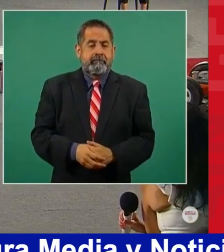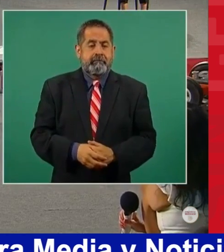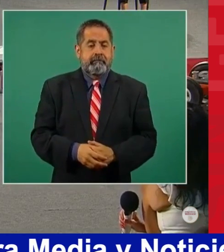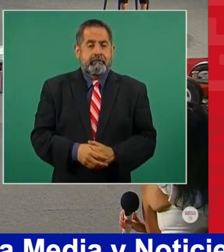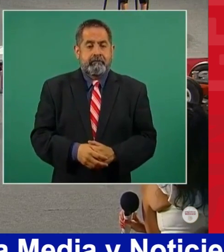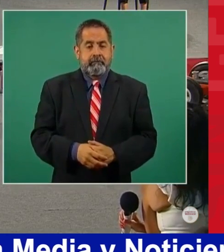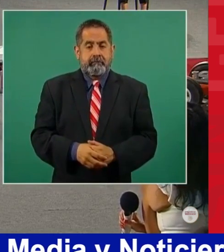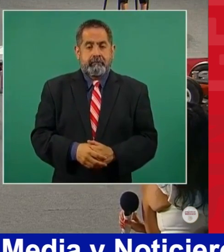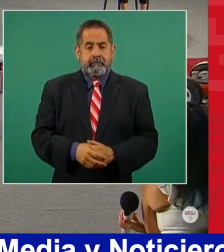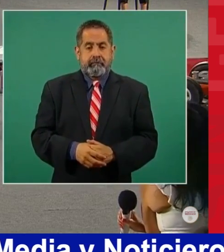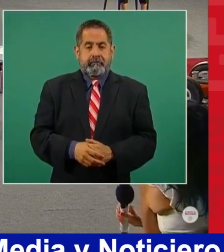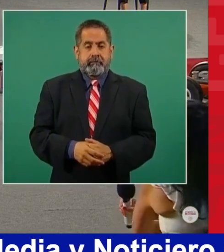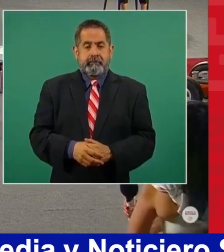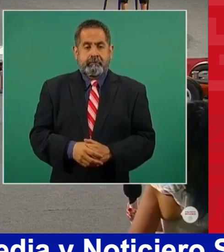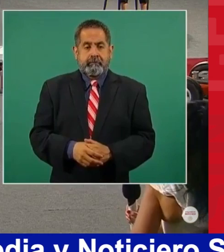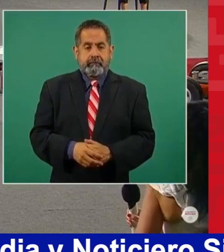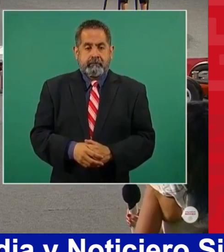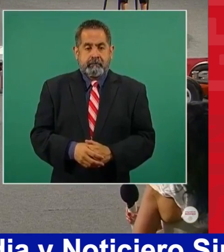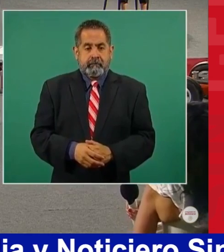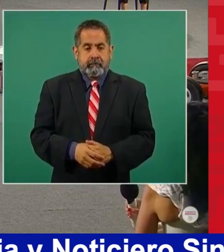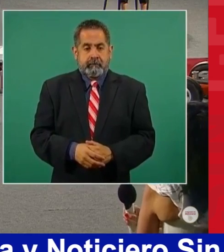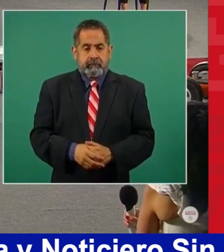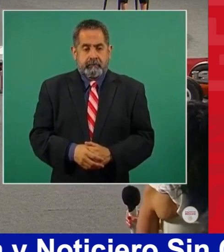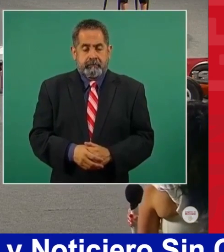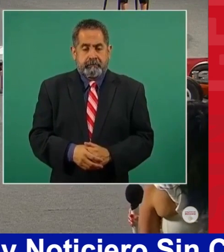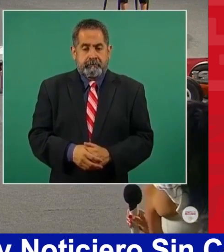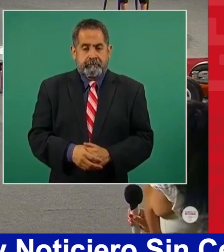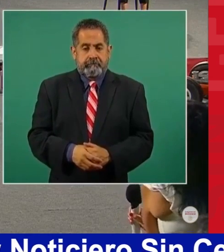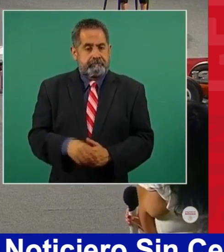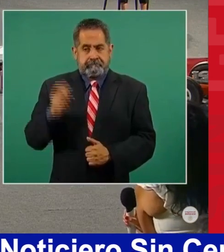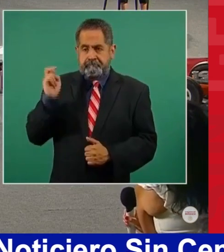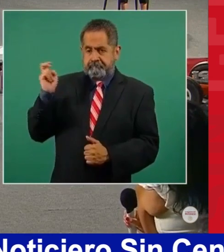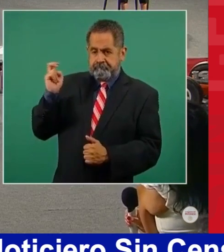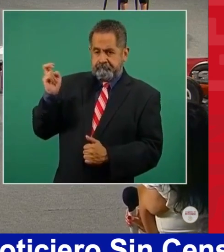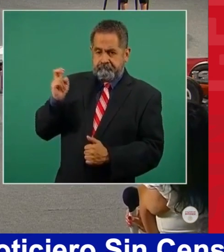Ayer, sí, así estamos.